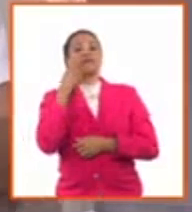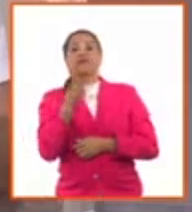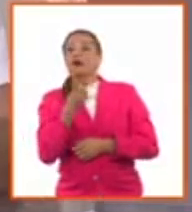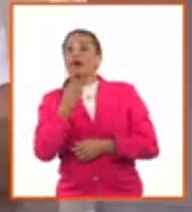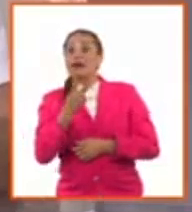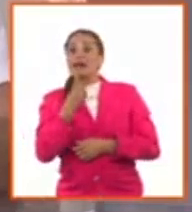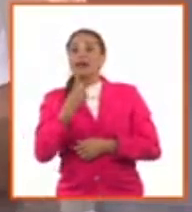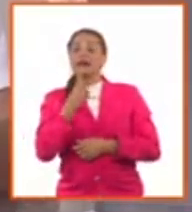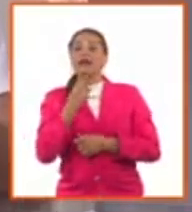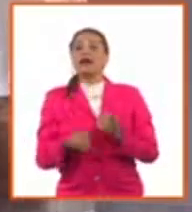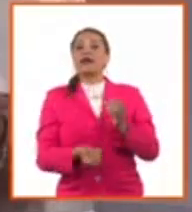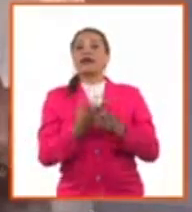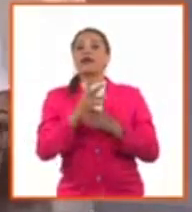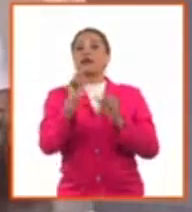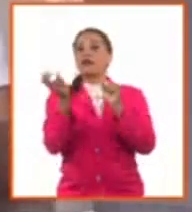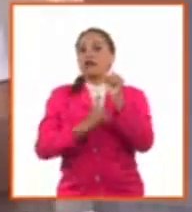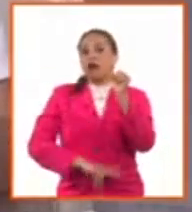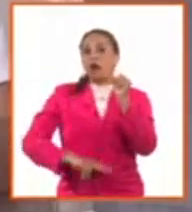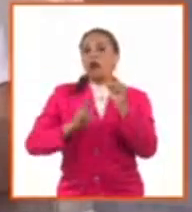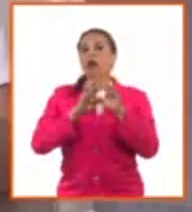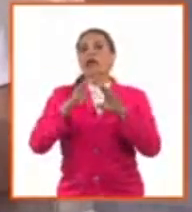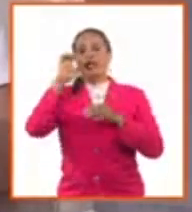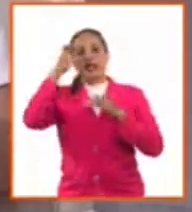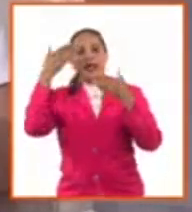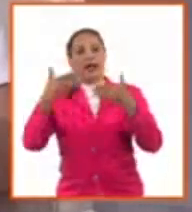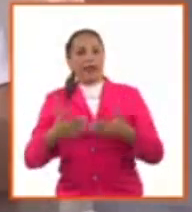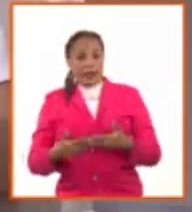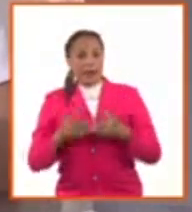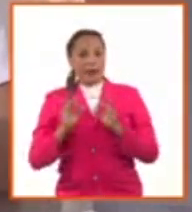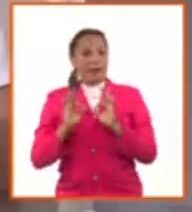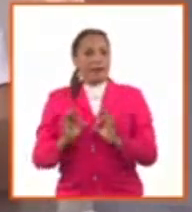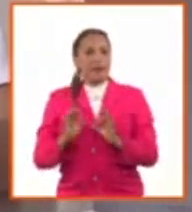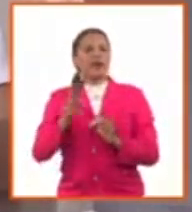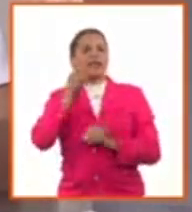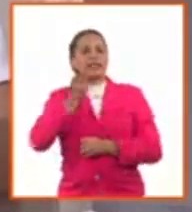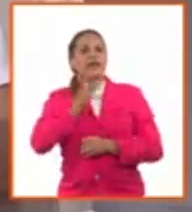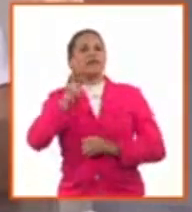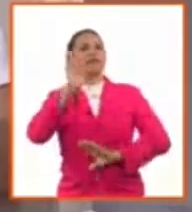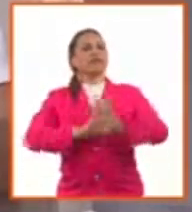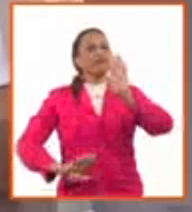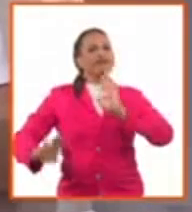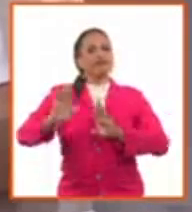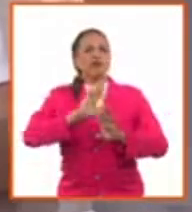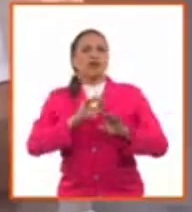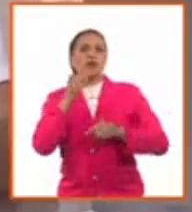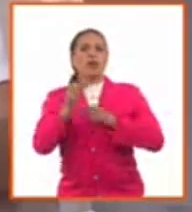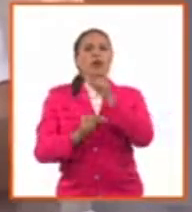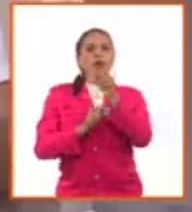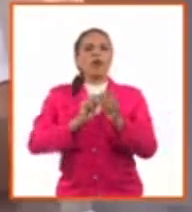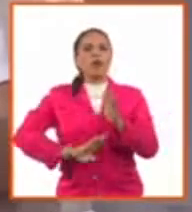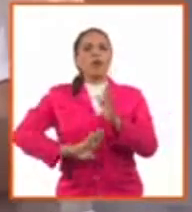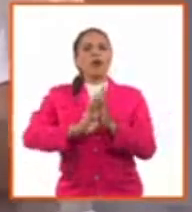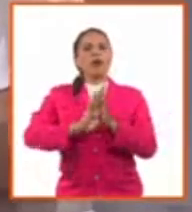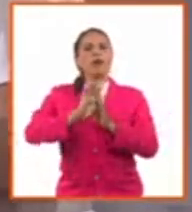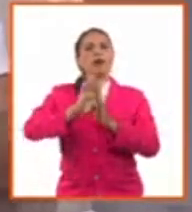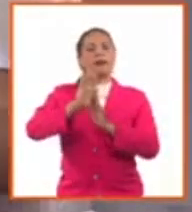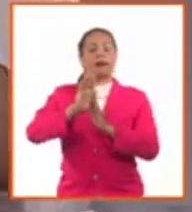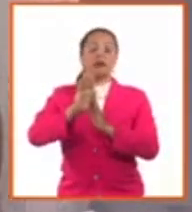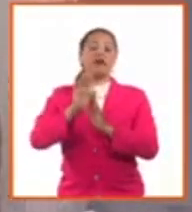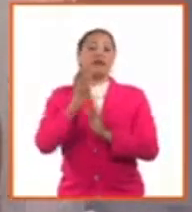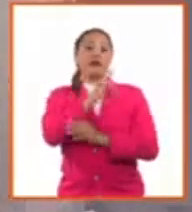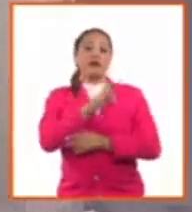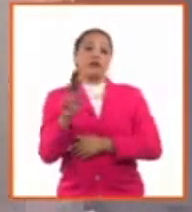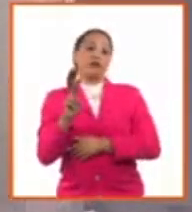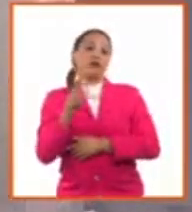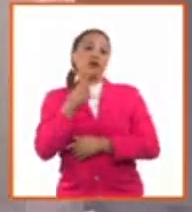en esa formación de valores, la universidad ética a la que siempre hemos aspirado y la que hemos ido construyendo todos estos años de